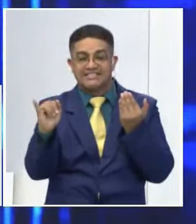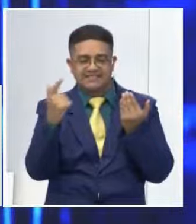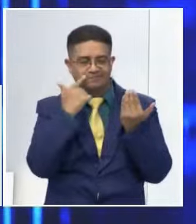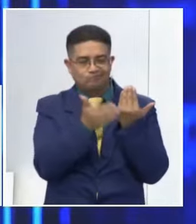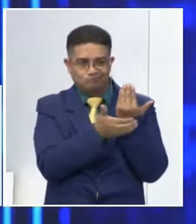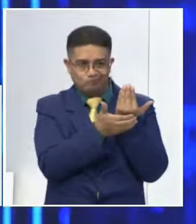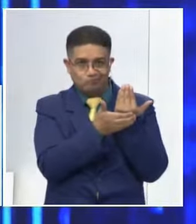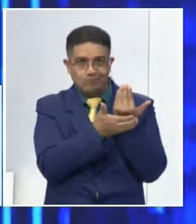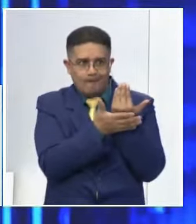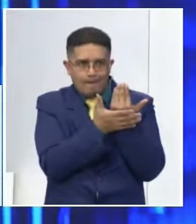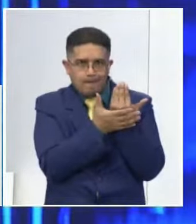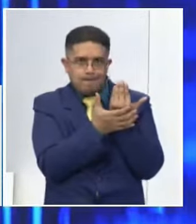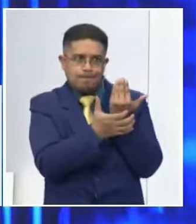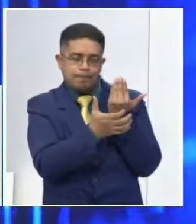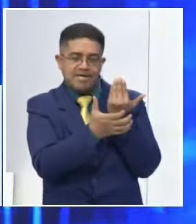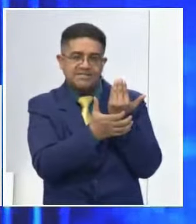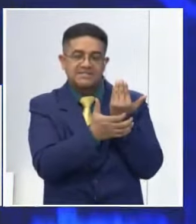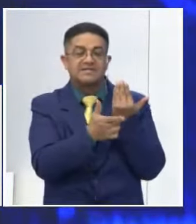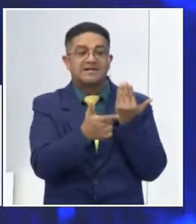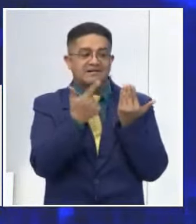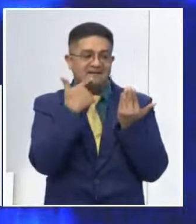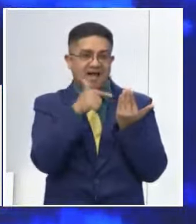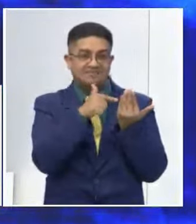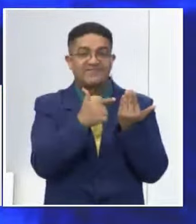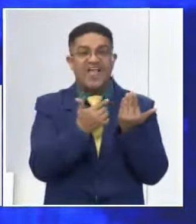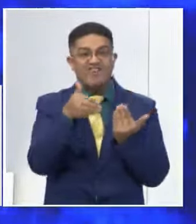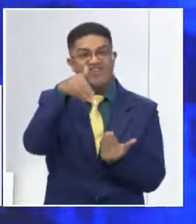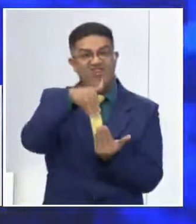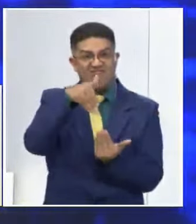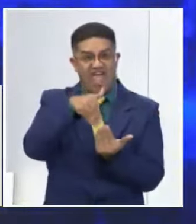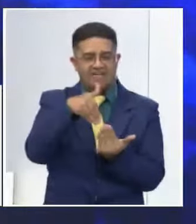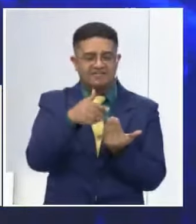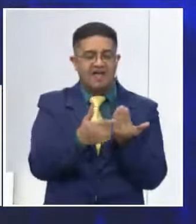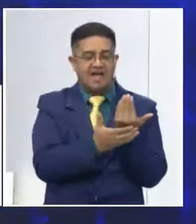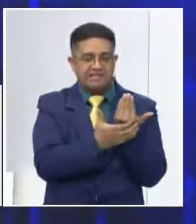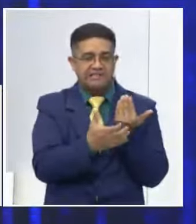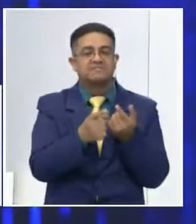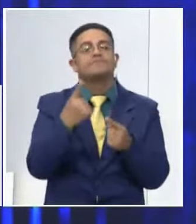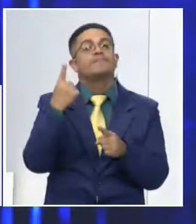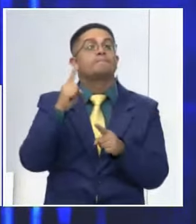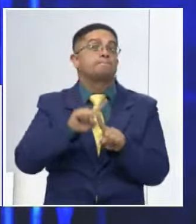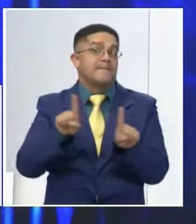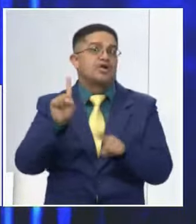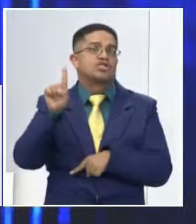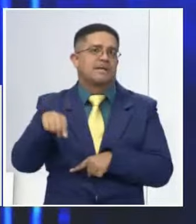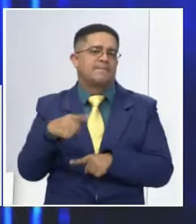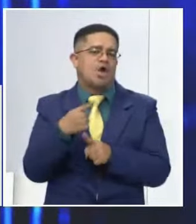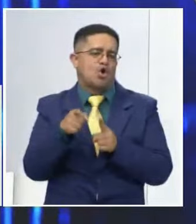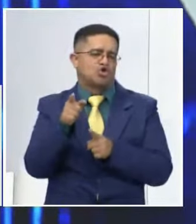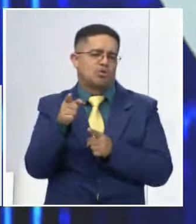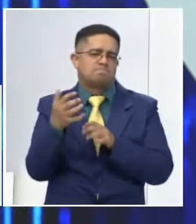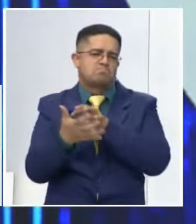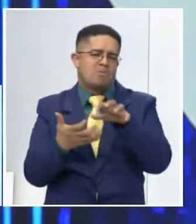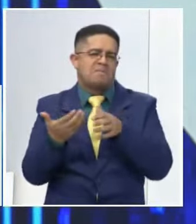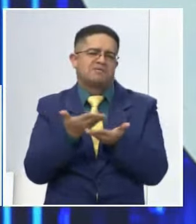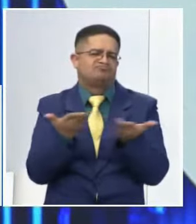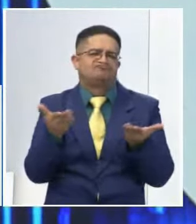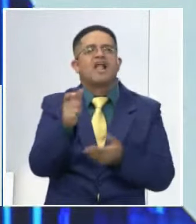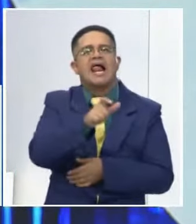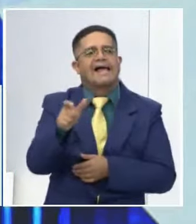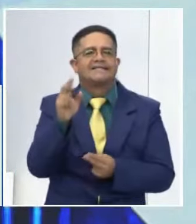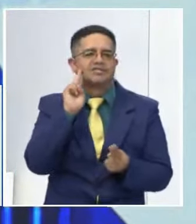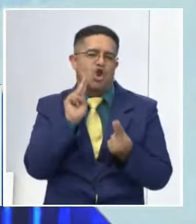inflamación propiamente dicha del hueso que aloja el diente dentro de su cavidad. Pero hay otros trastornos que las personas desconocen, ¿ok? Y es que